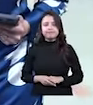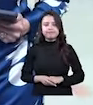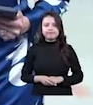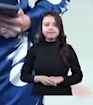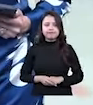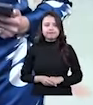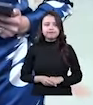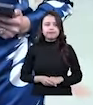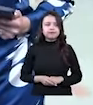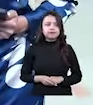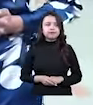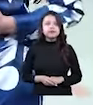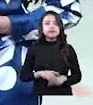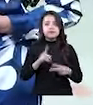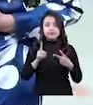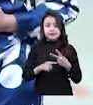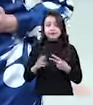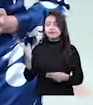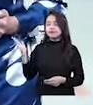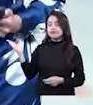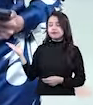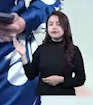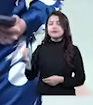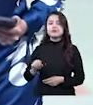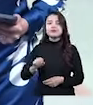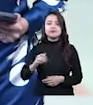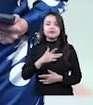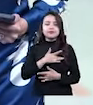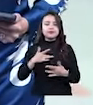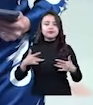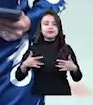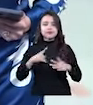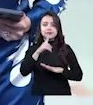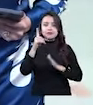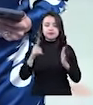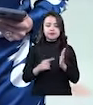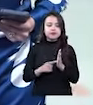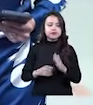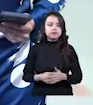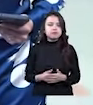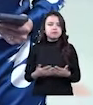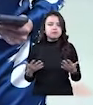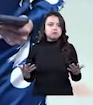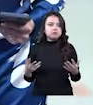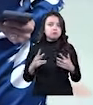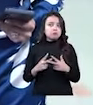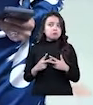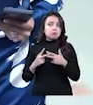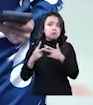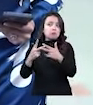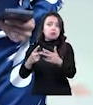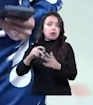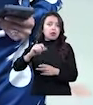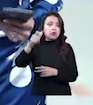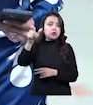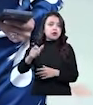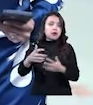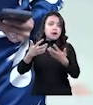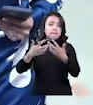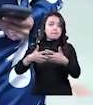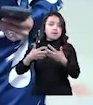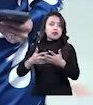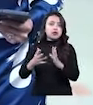los pacientes colombianos. También denunció a Salud Total porque le hizo unos préstamos a una empresa